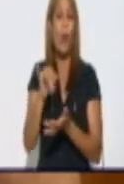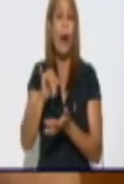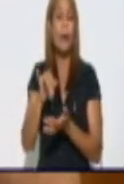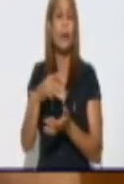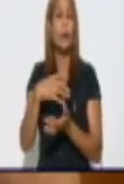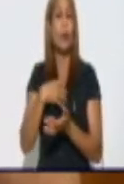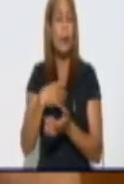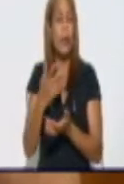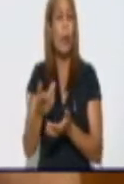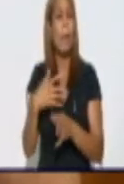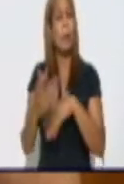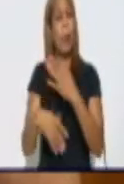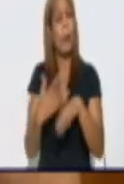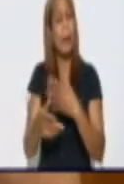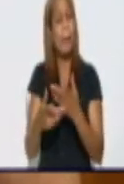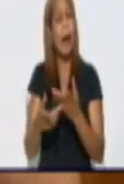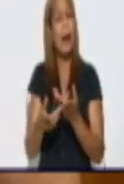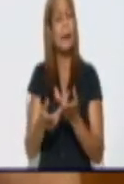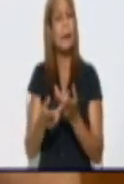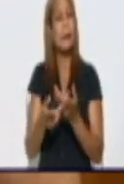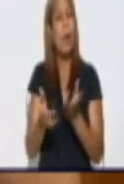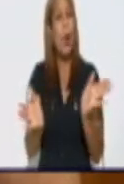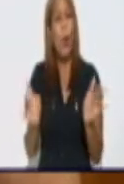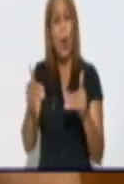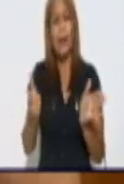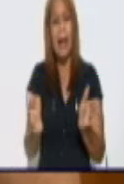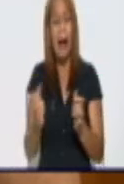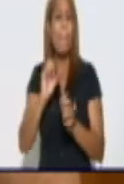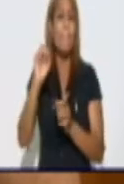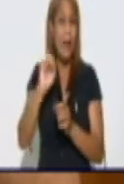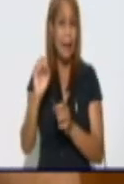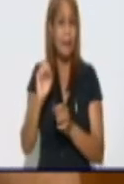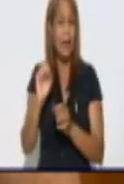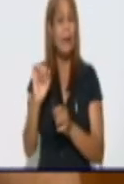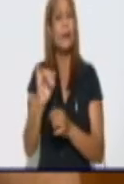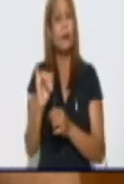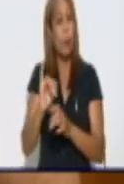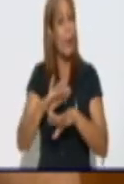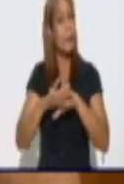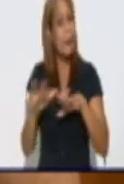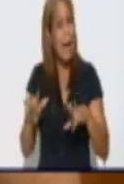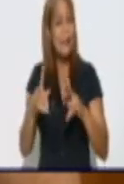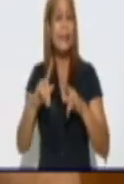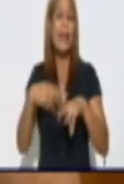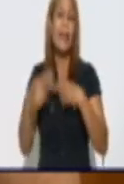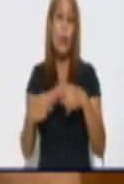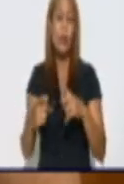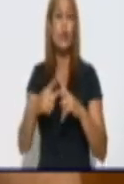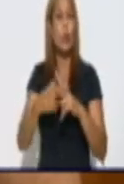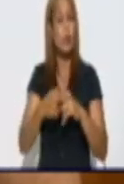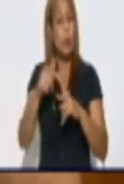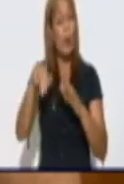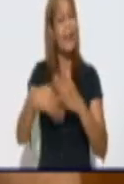módulo de la planta, que es compacto, y no podía trabajar, ya se le dio solución en el día de hoy